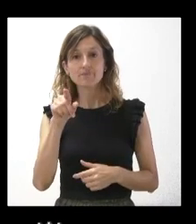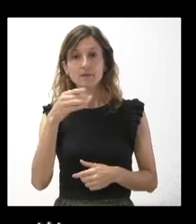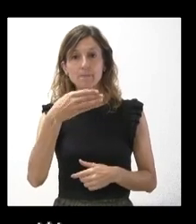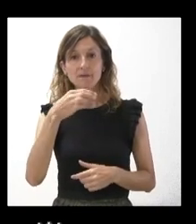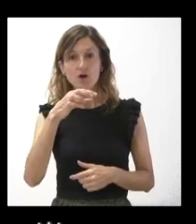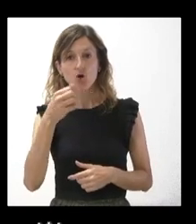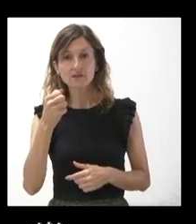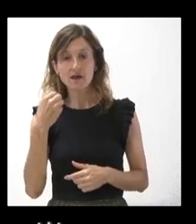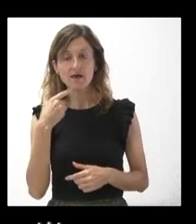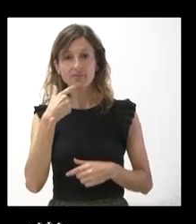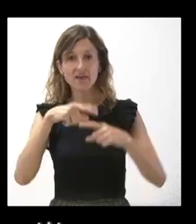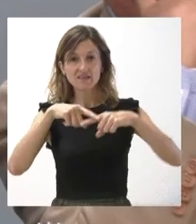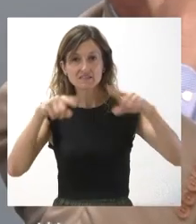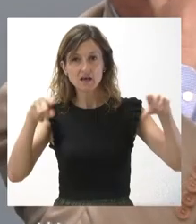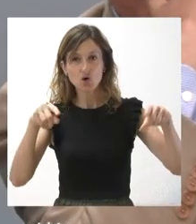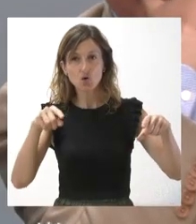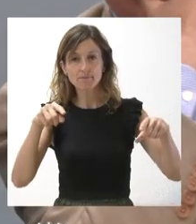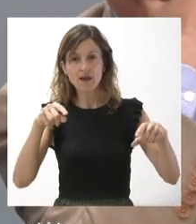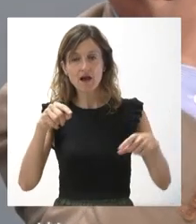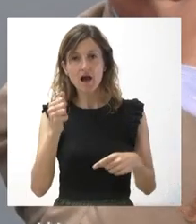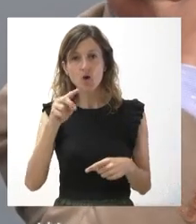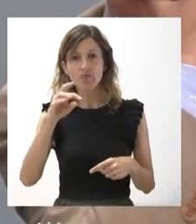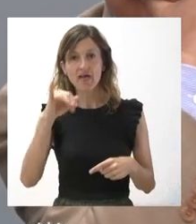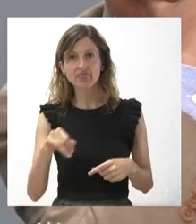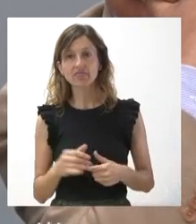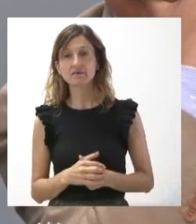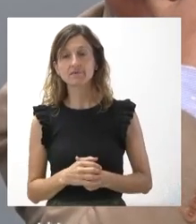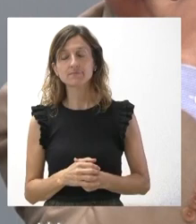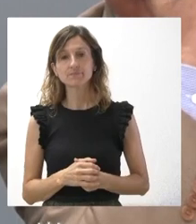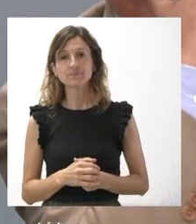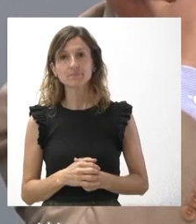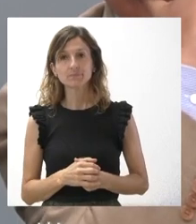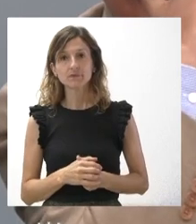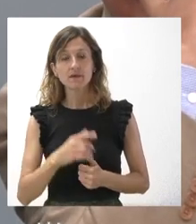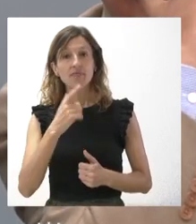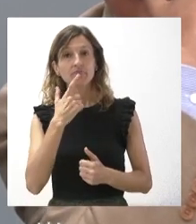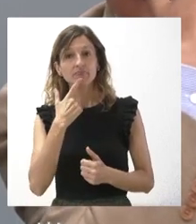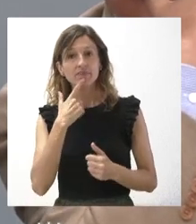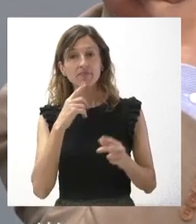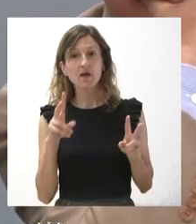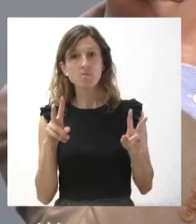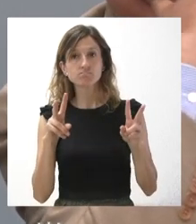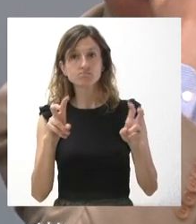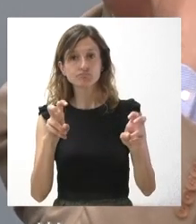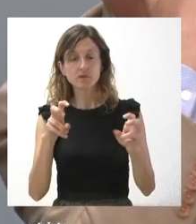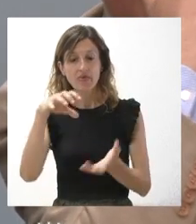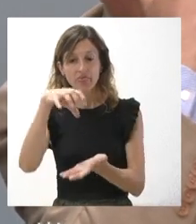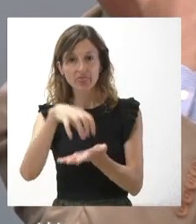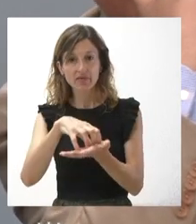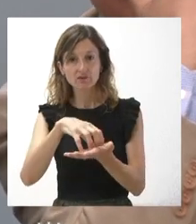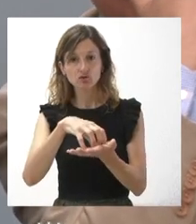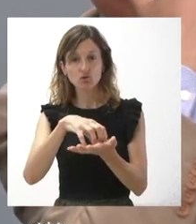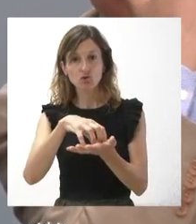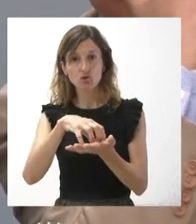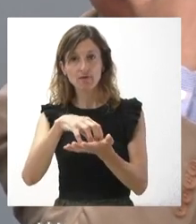sobre Segovia Audaz. Confirmarle las apreciaciones iniciales que le hice en relación con el Centro Duque de